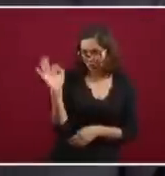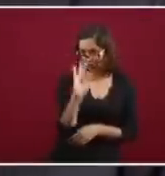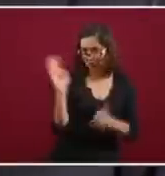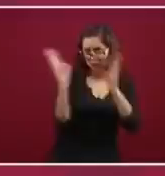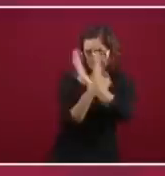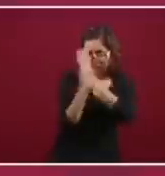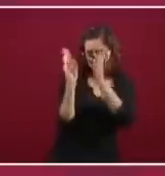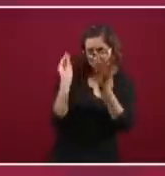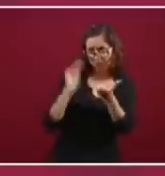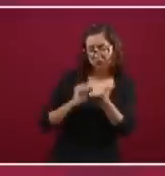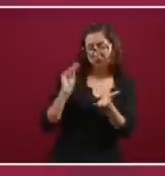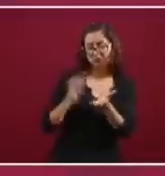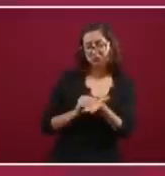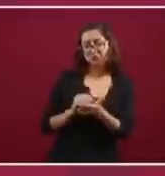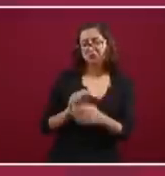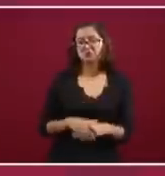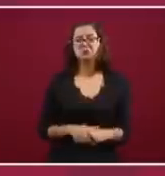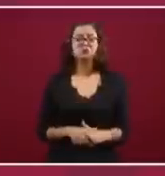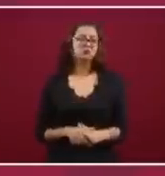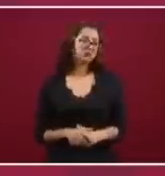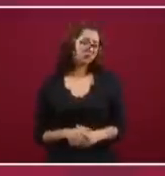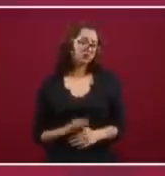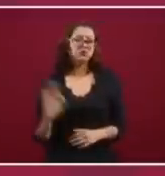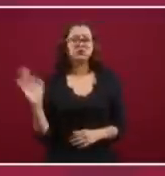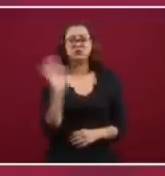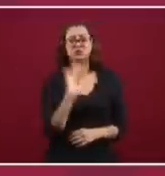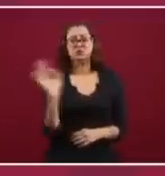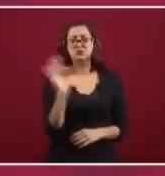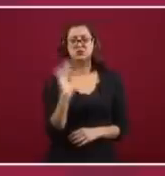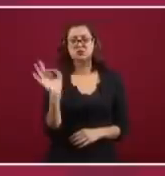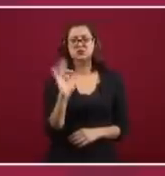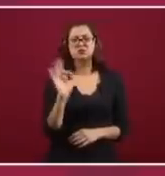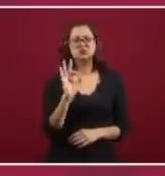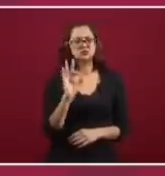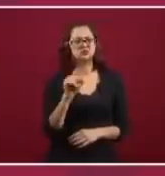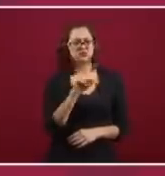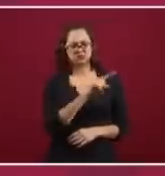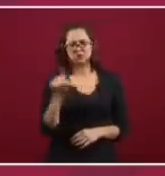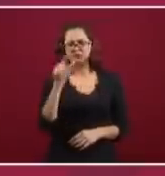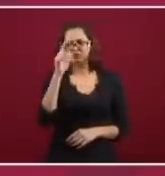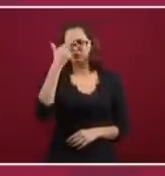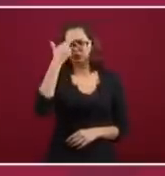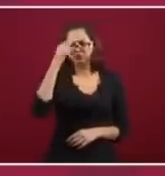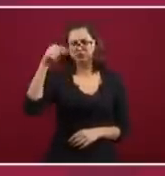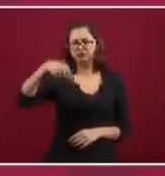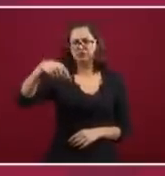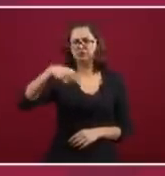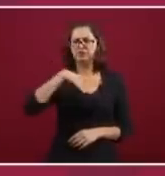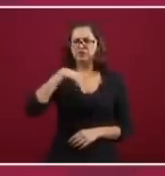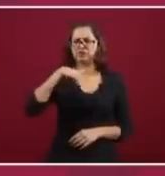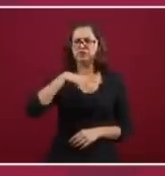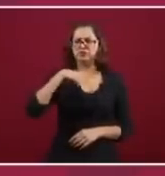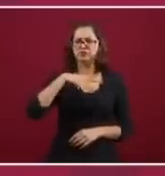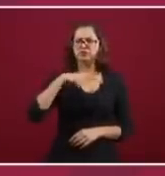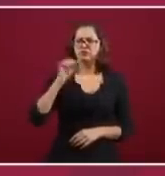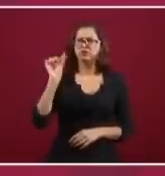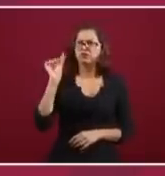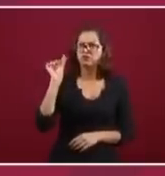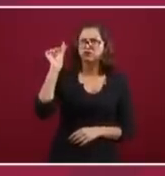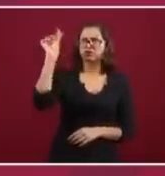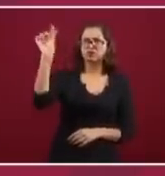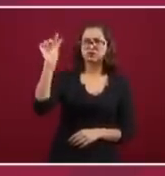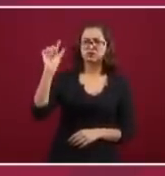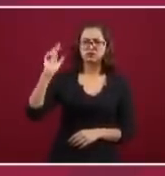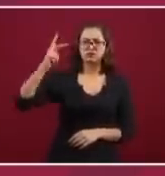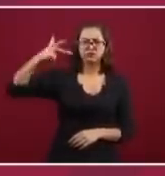a lo mejor es probable. Encontramos una vez, hasta aquí les di a conocer un micrófono,